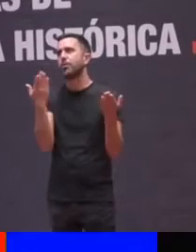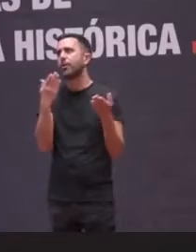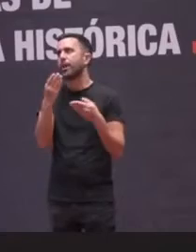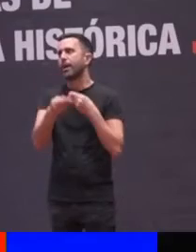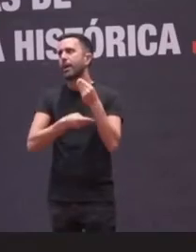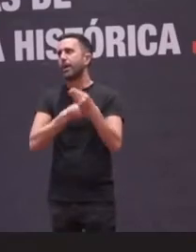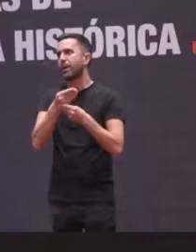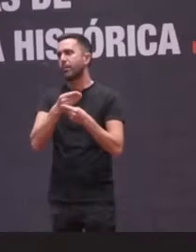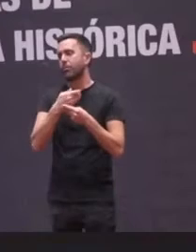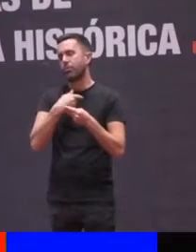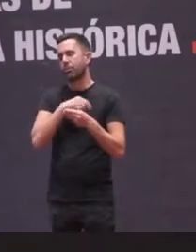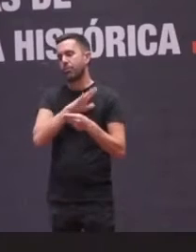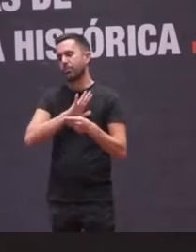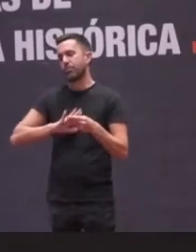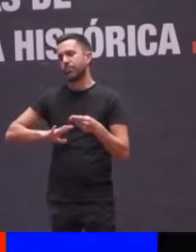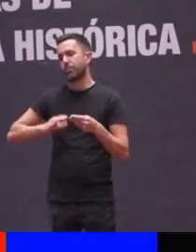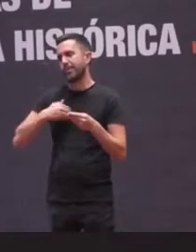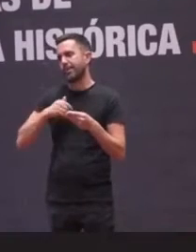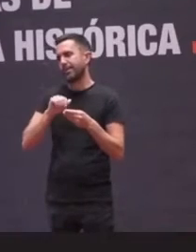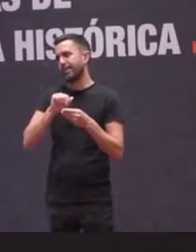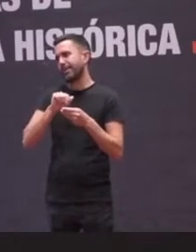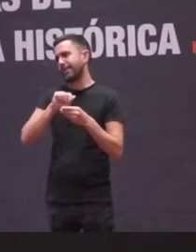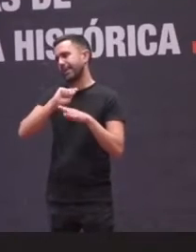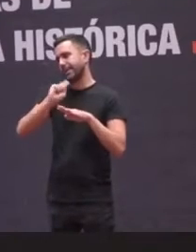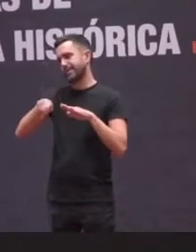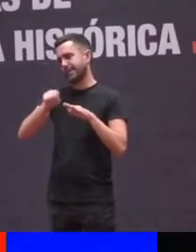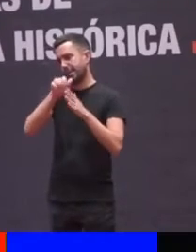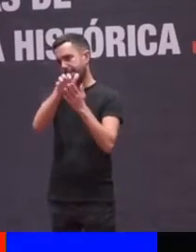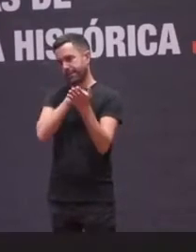da sentencia. Teño serias dúdas.